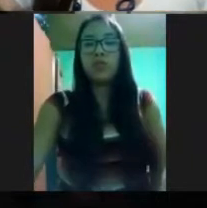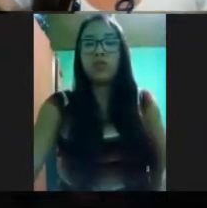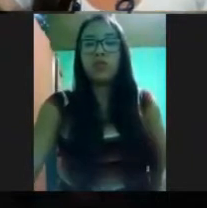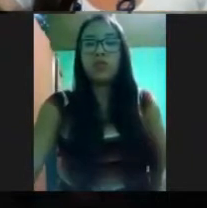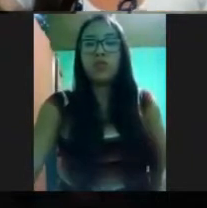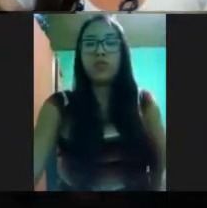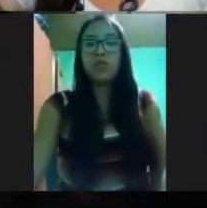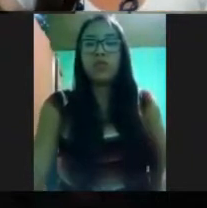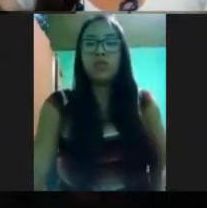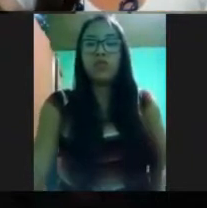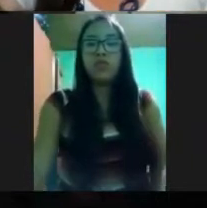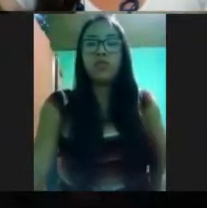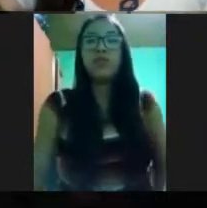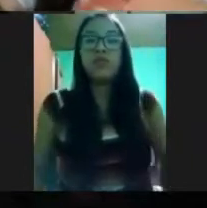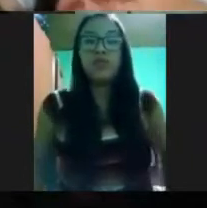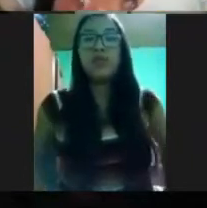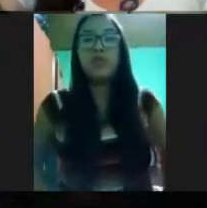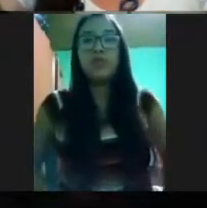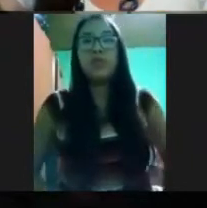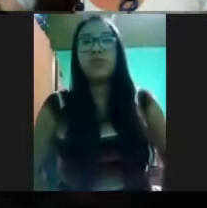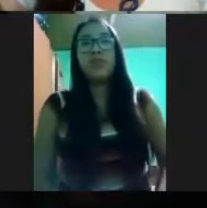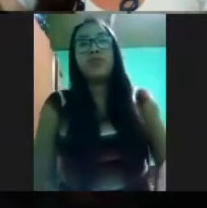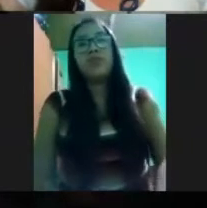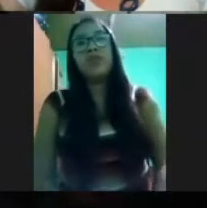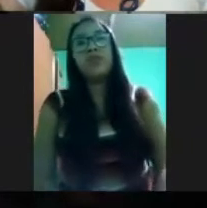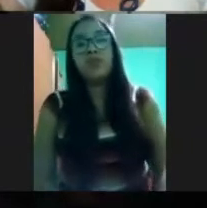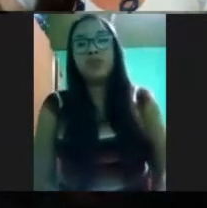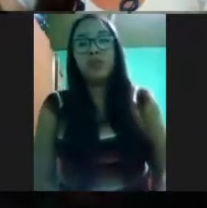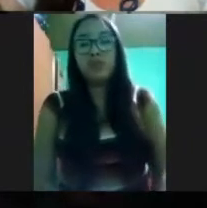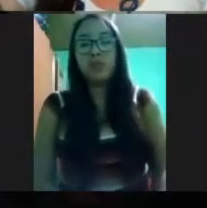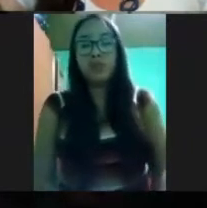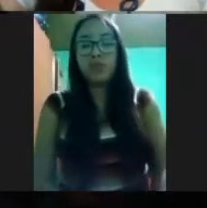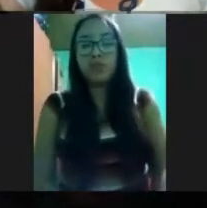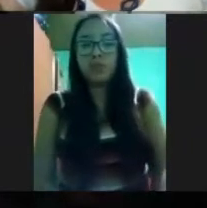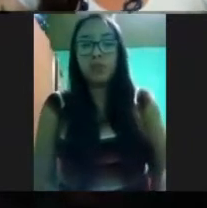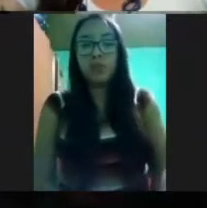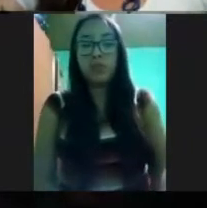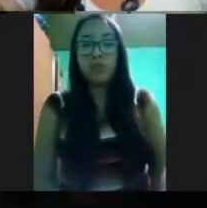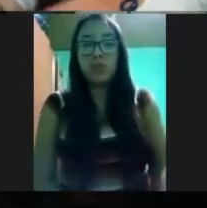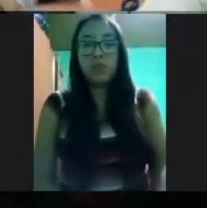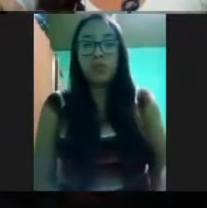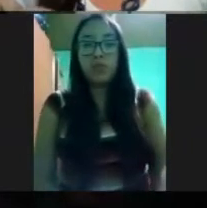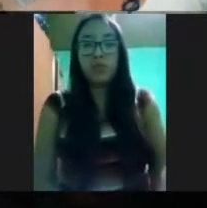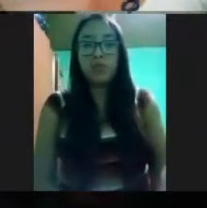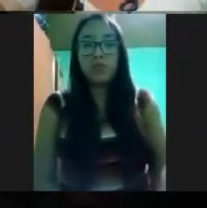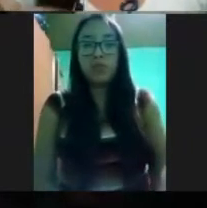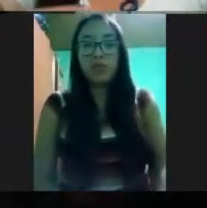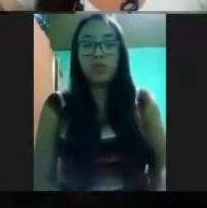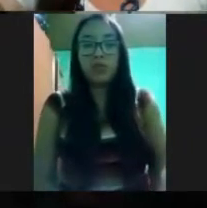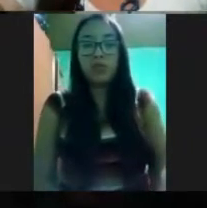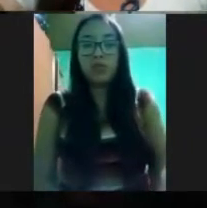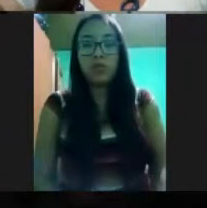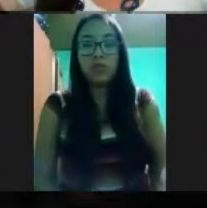a la población, ¿verdad? Pero muchas veces sí hay personas que quieran trabajar, hay personal de